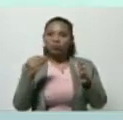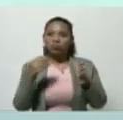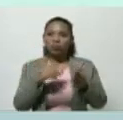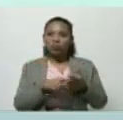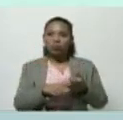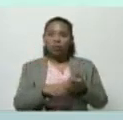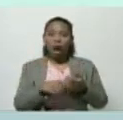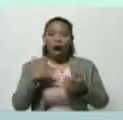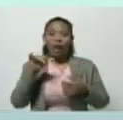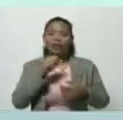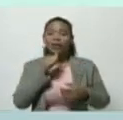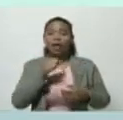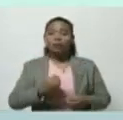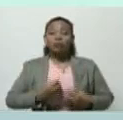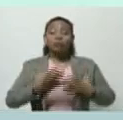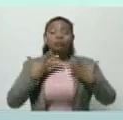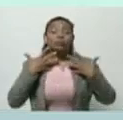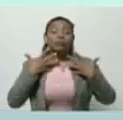Ahí el que respira, aspira.